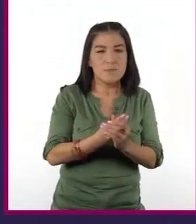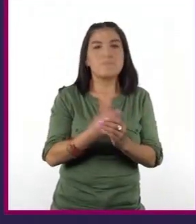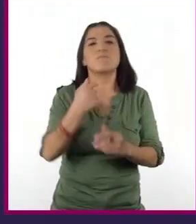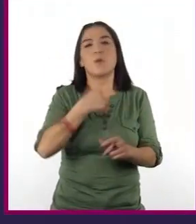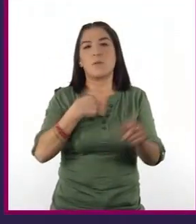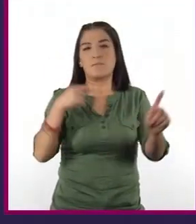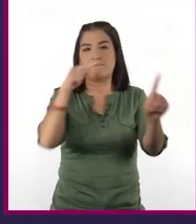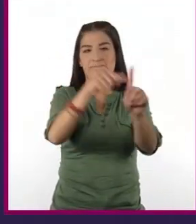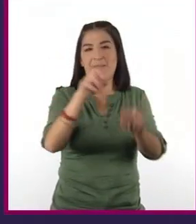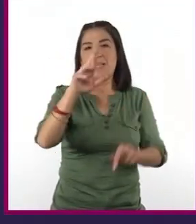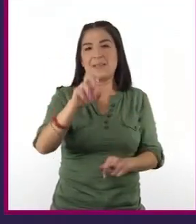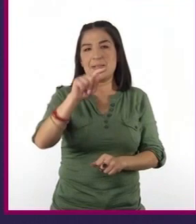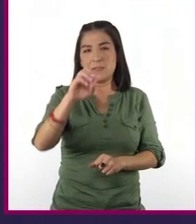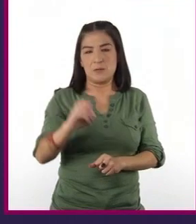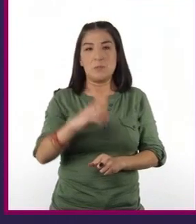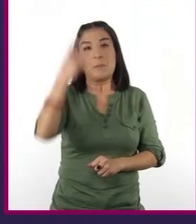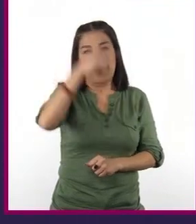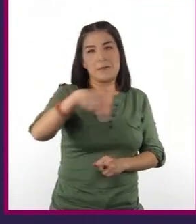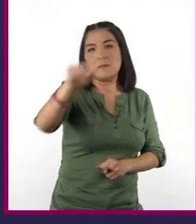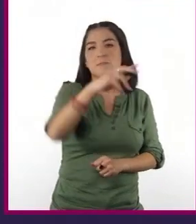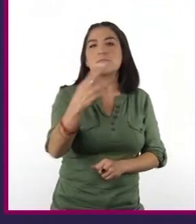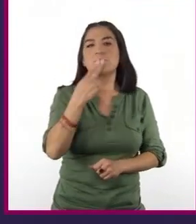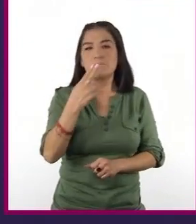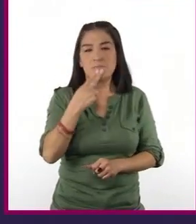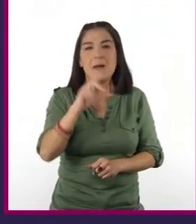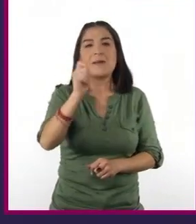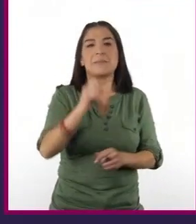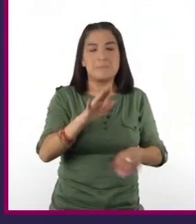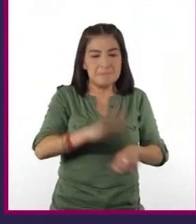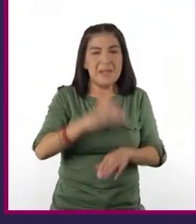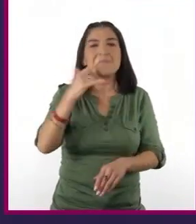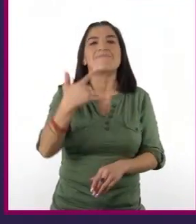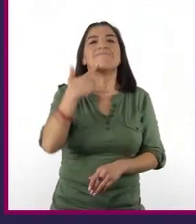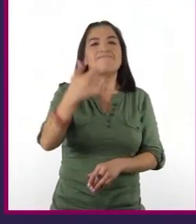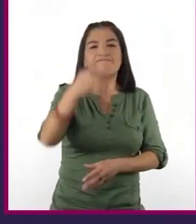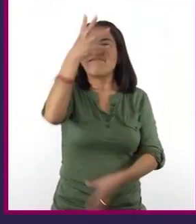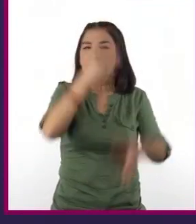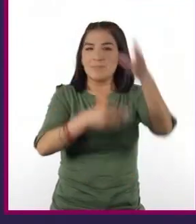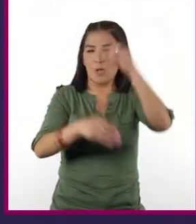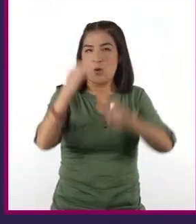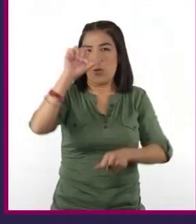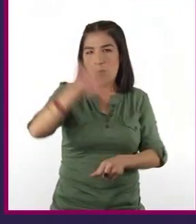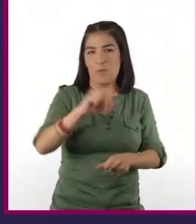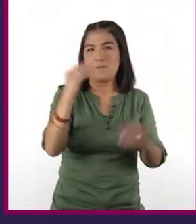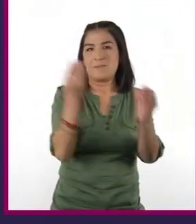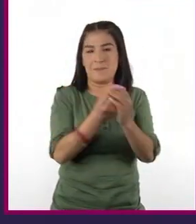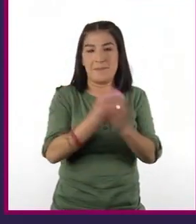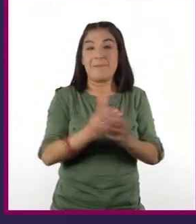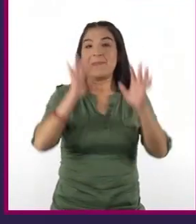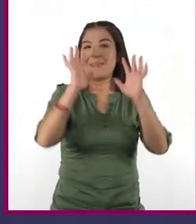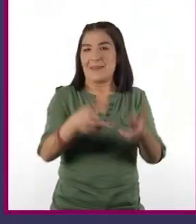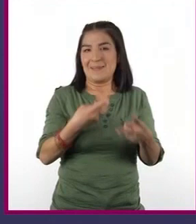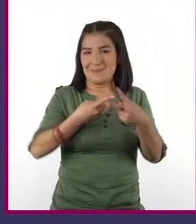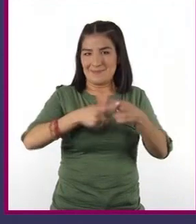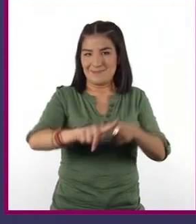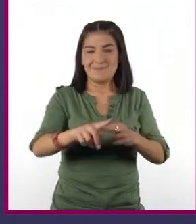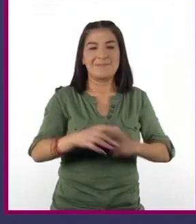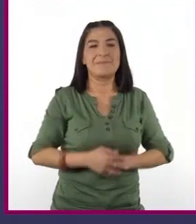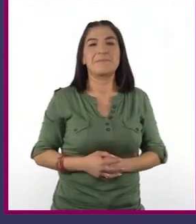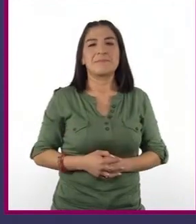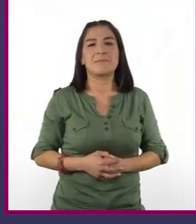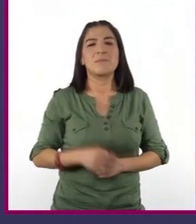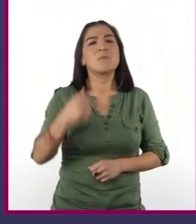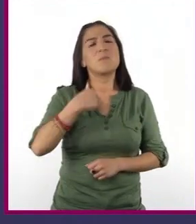reto que les podrá ser de mucha utilidad para reforzar lo aprendido. Preparen sus materiales que estamos por comenzar. Les